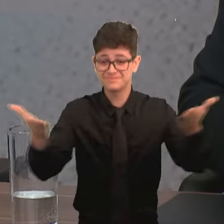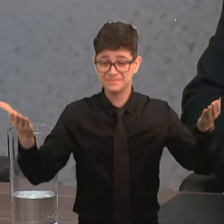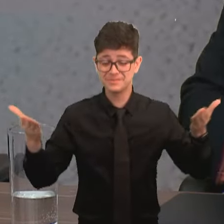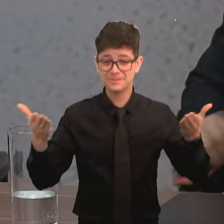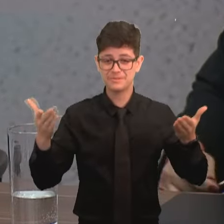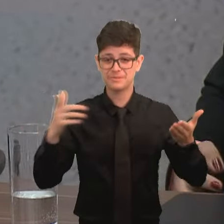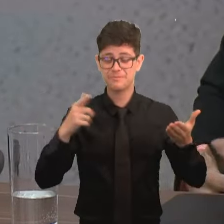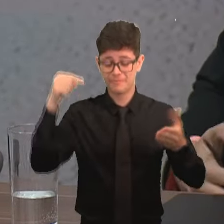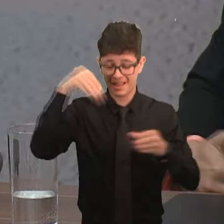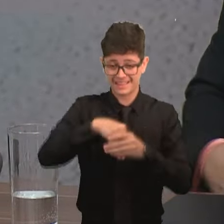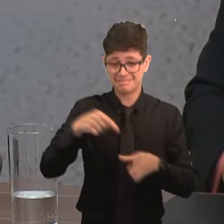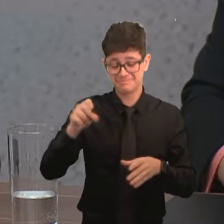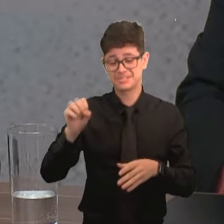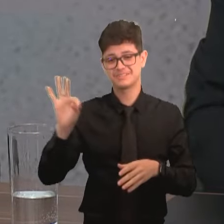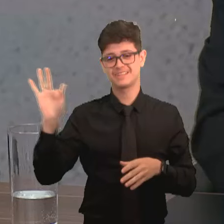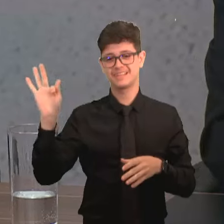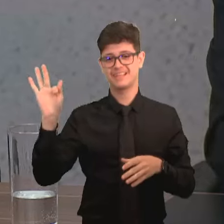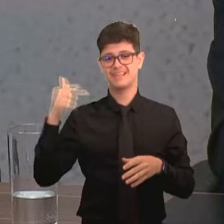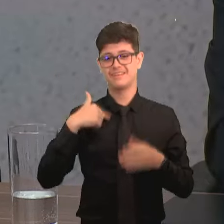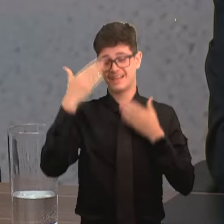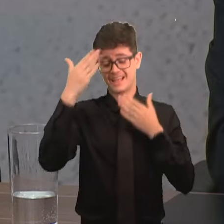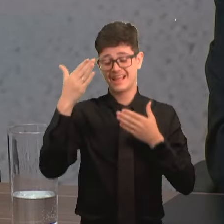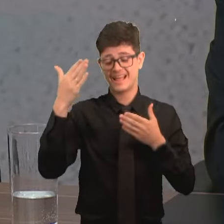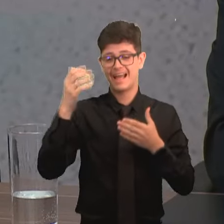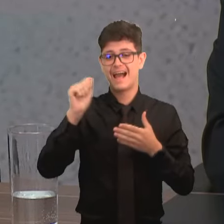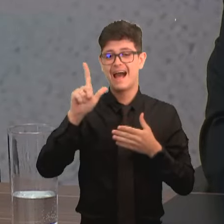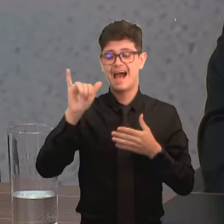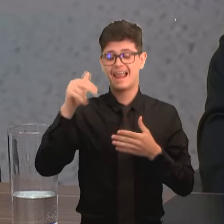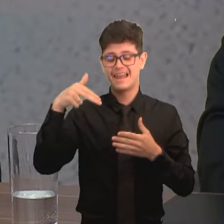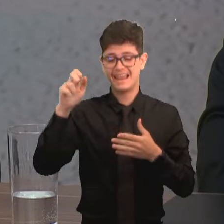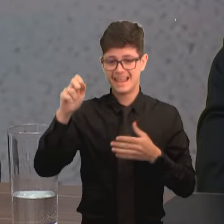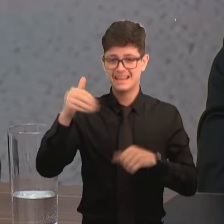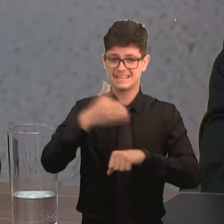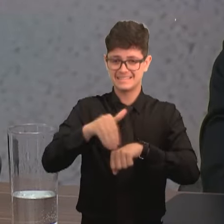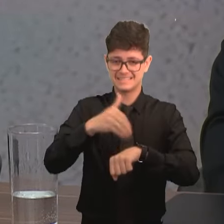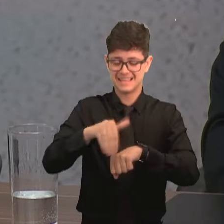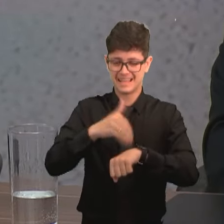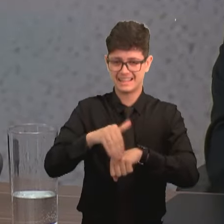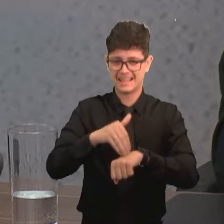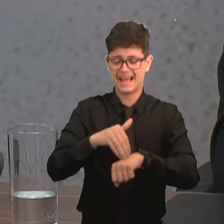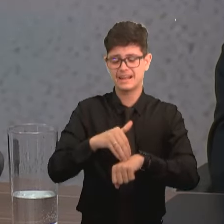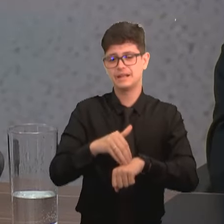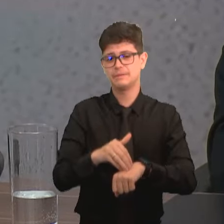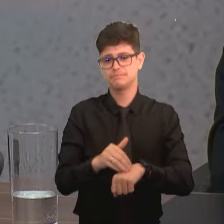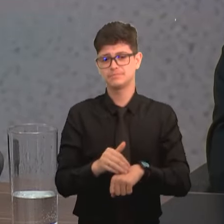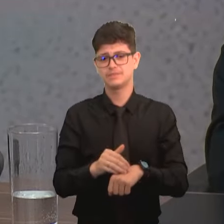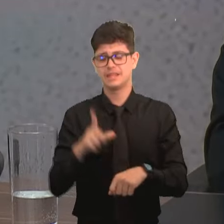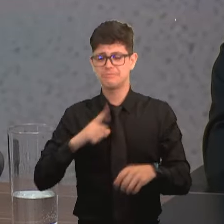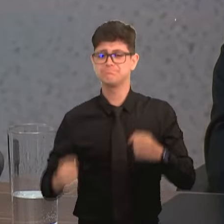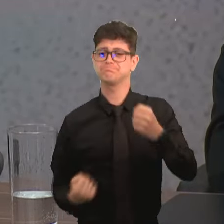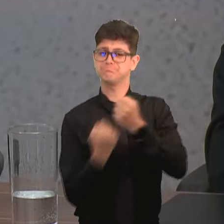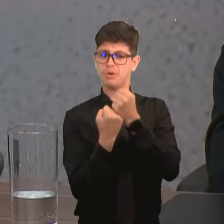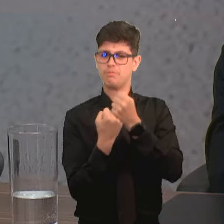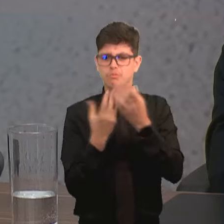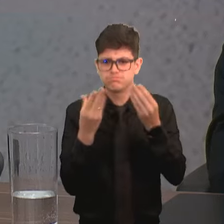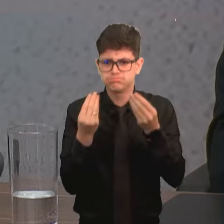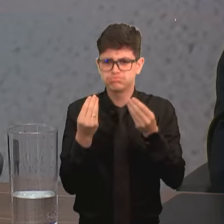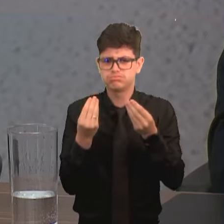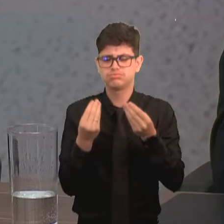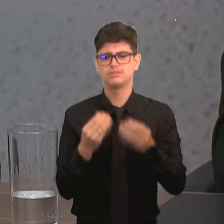con la Sociedad en el Supremo, y doctora Línea Osorio, nuestra secretaria general, por el apoyo.